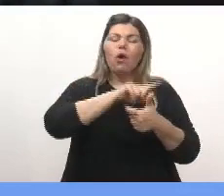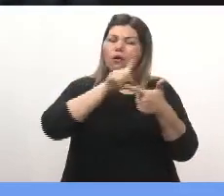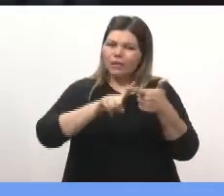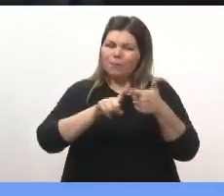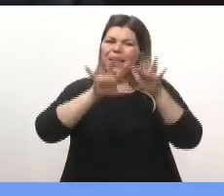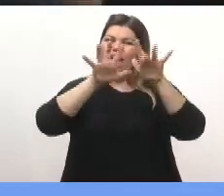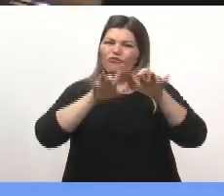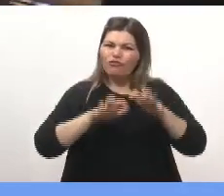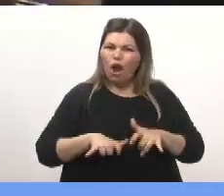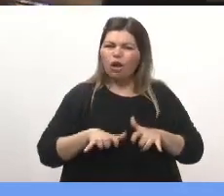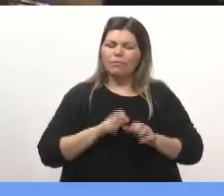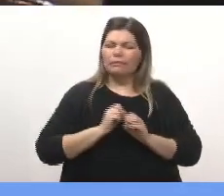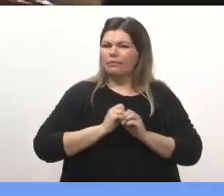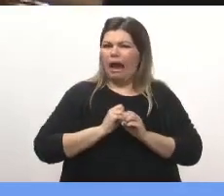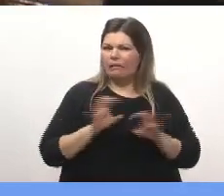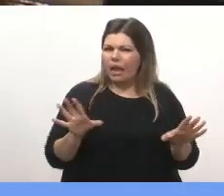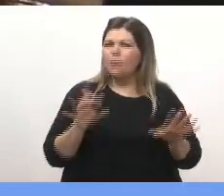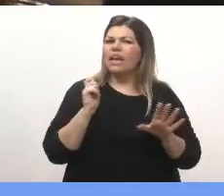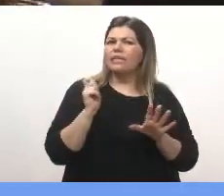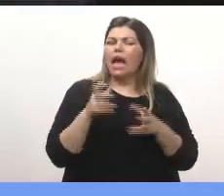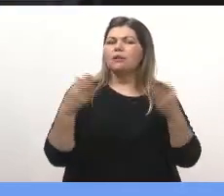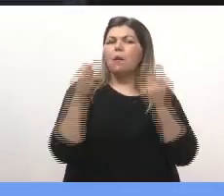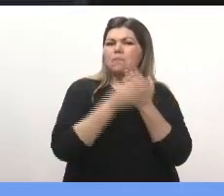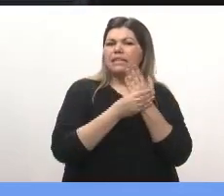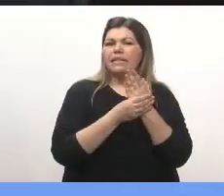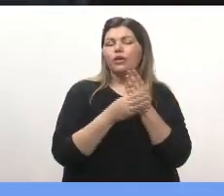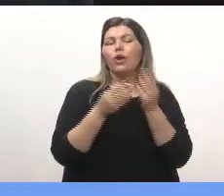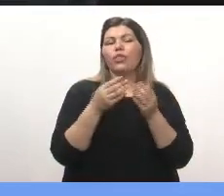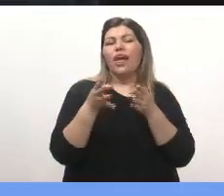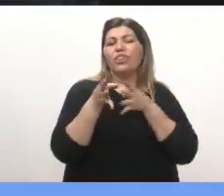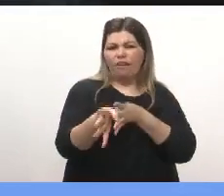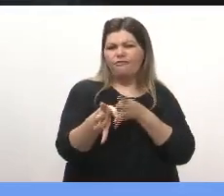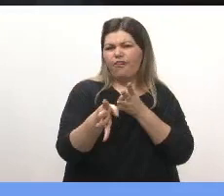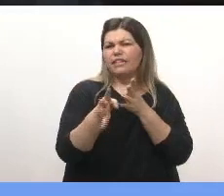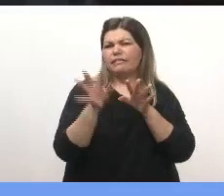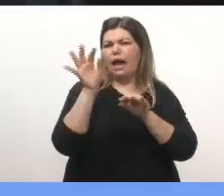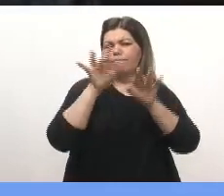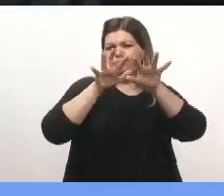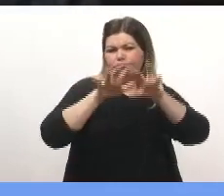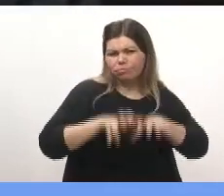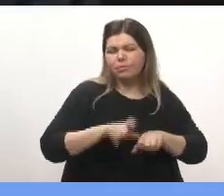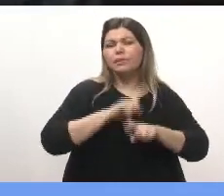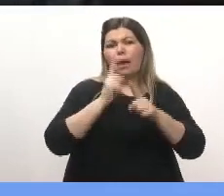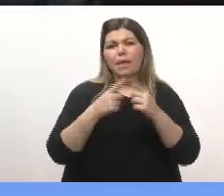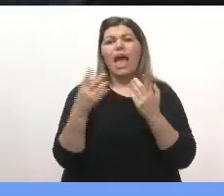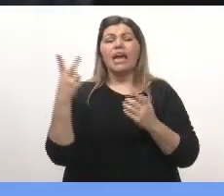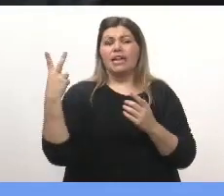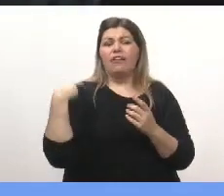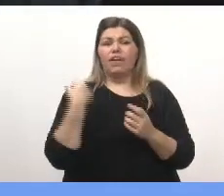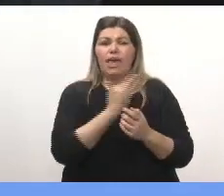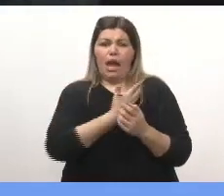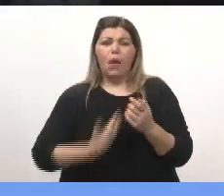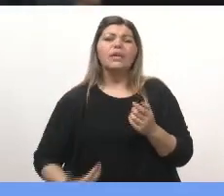informe lapidario del Ministerio de Defensa, ratificado posteriormente por Jefatura de Gabinete, pero que al día de la